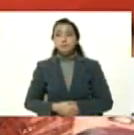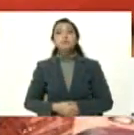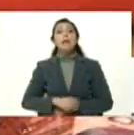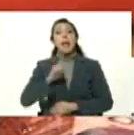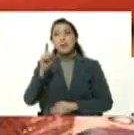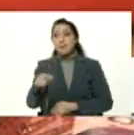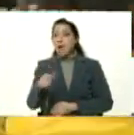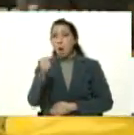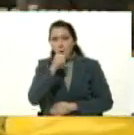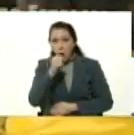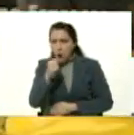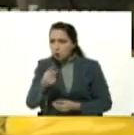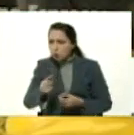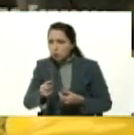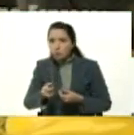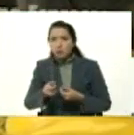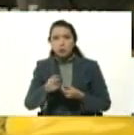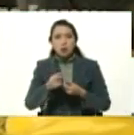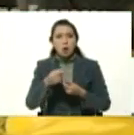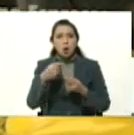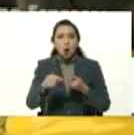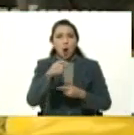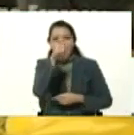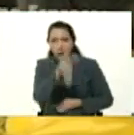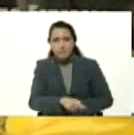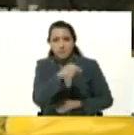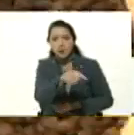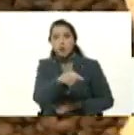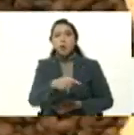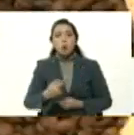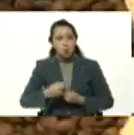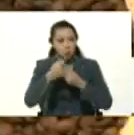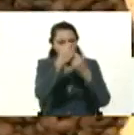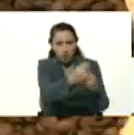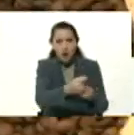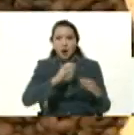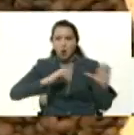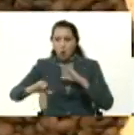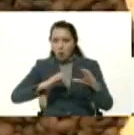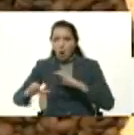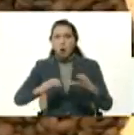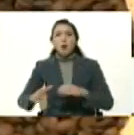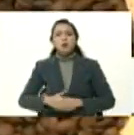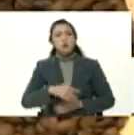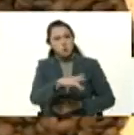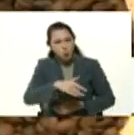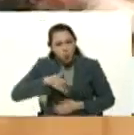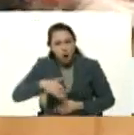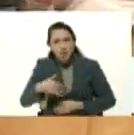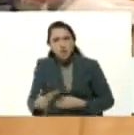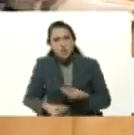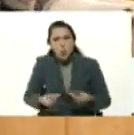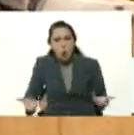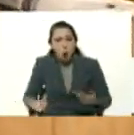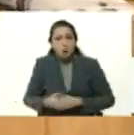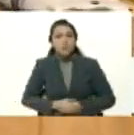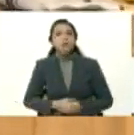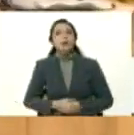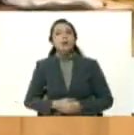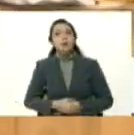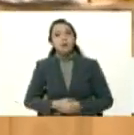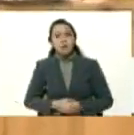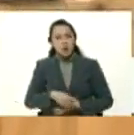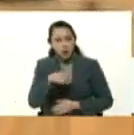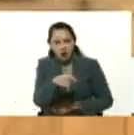un microfonito aquí a Wilmar Castro Soteldo para que vayamos conversadito. Ricardo, correcto. ¿Cómo te sientes? Excelente. ¿Cómo buenas ha tardes,